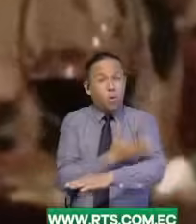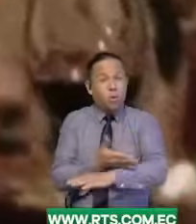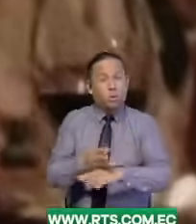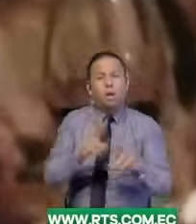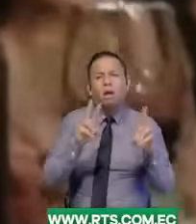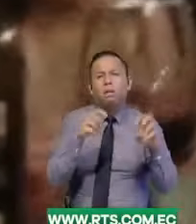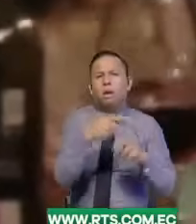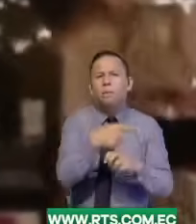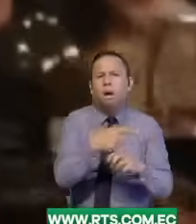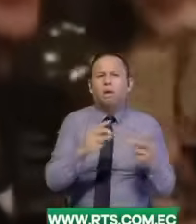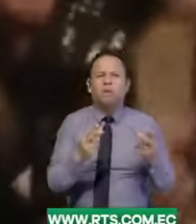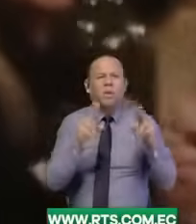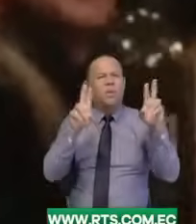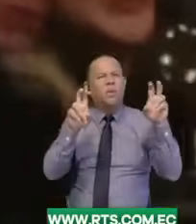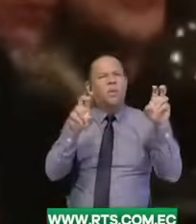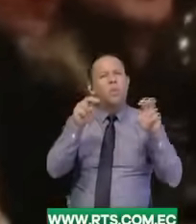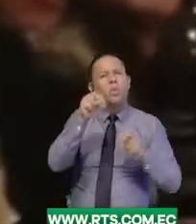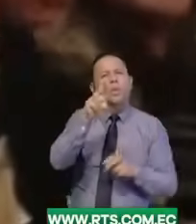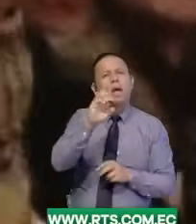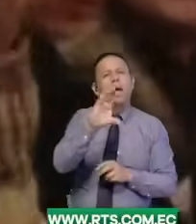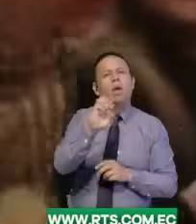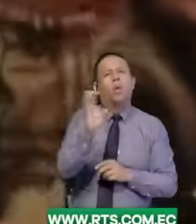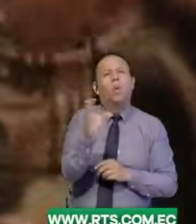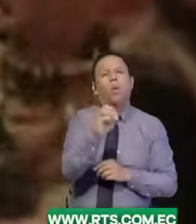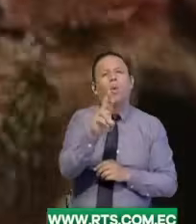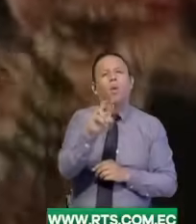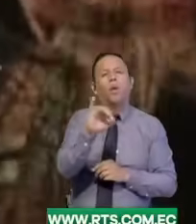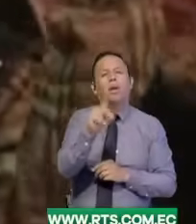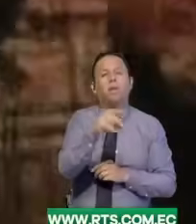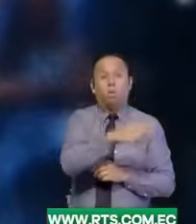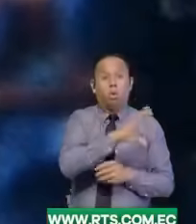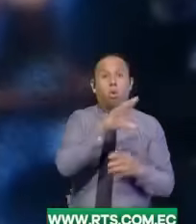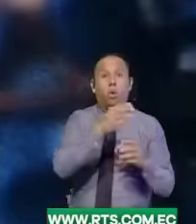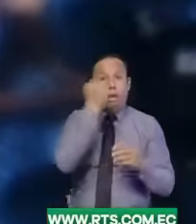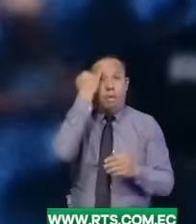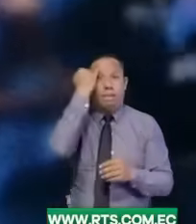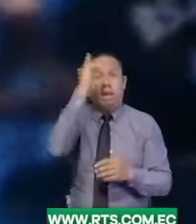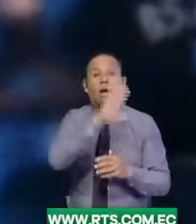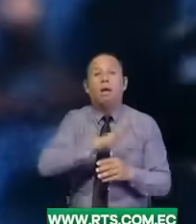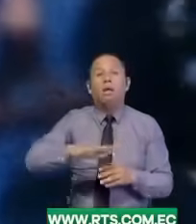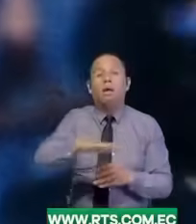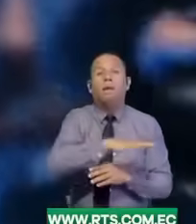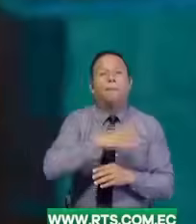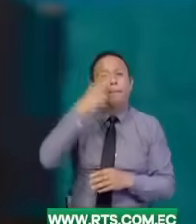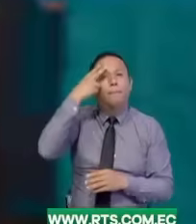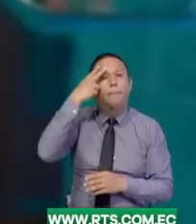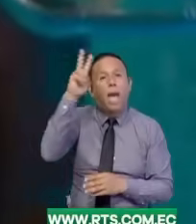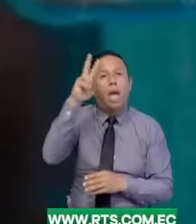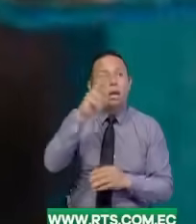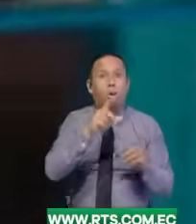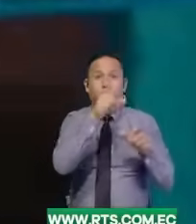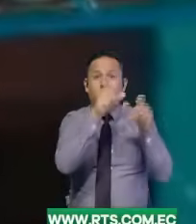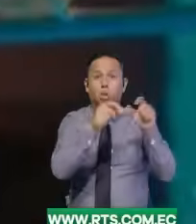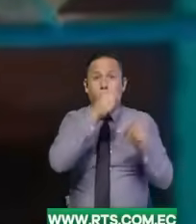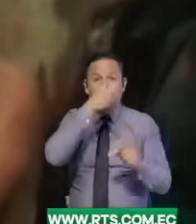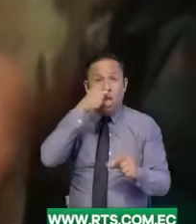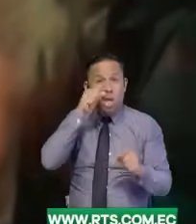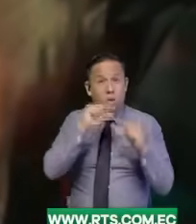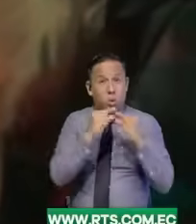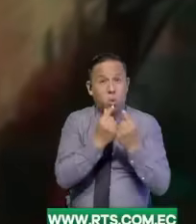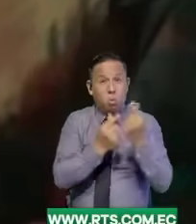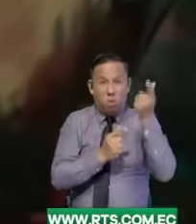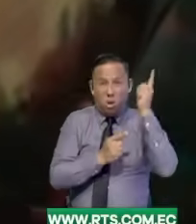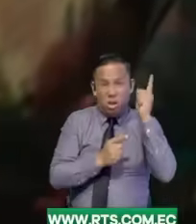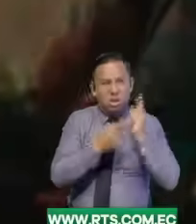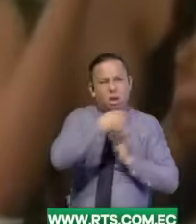El narcocorrido es un género musical que nació en México, rindiendo tributo a los capos. Sus letras evocan violencia, poder, dinero